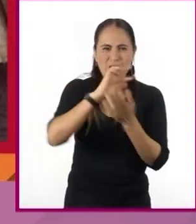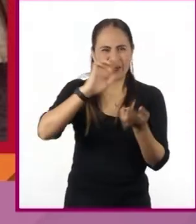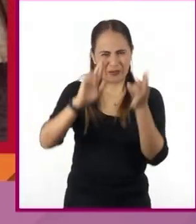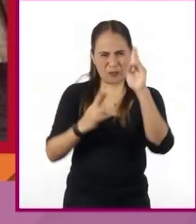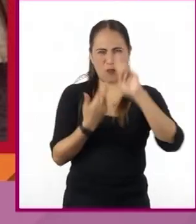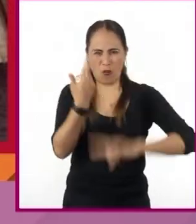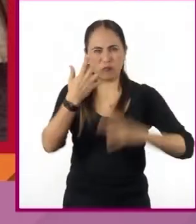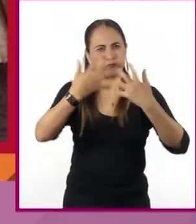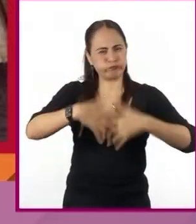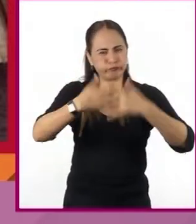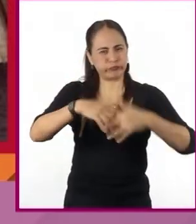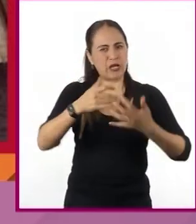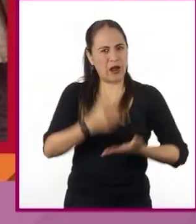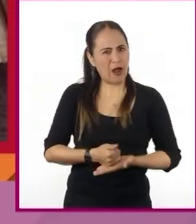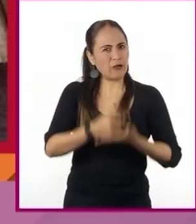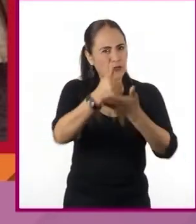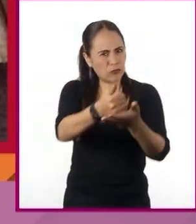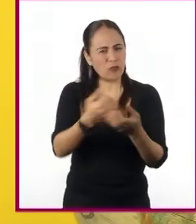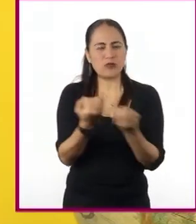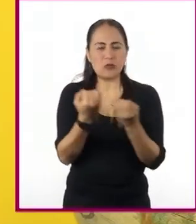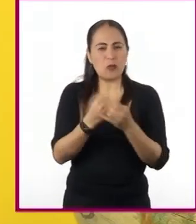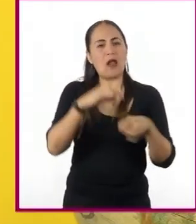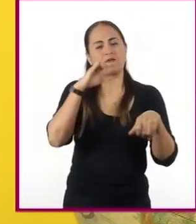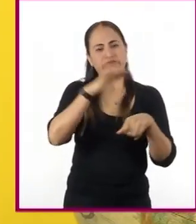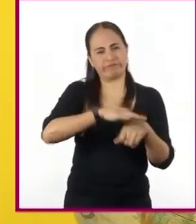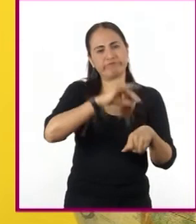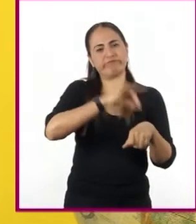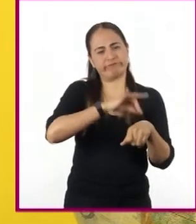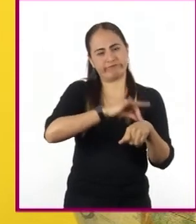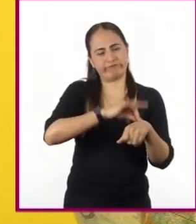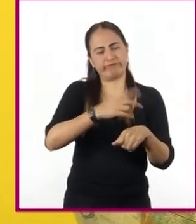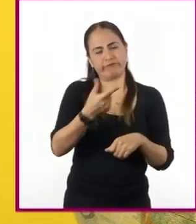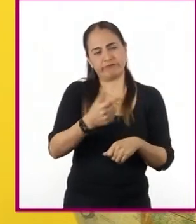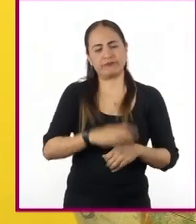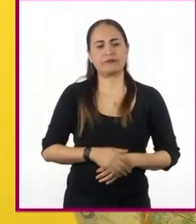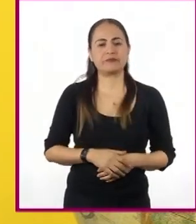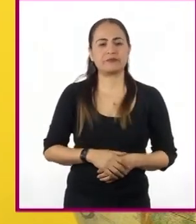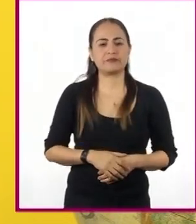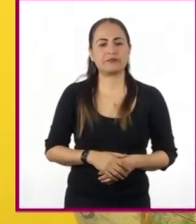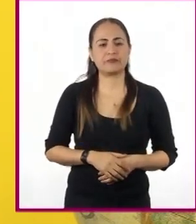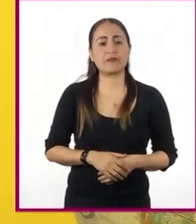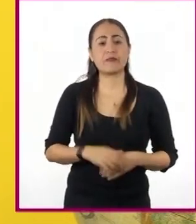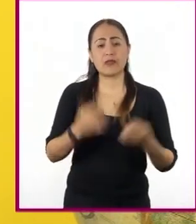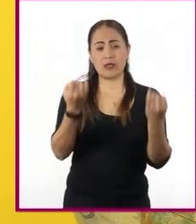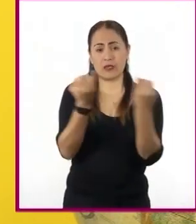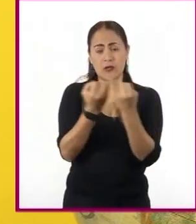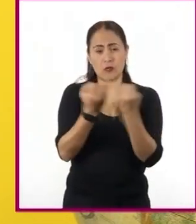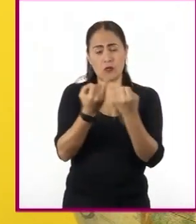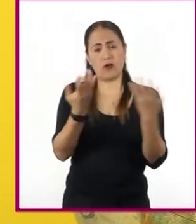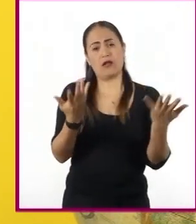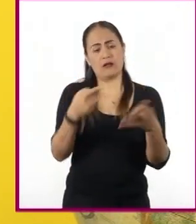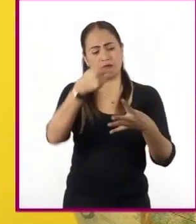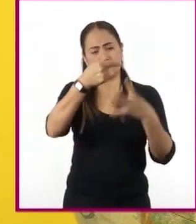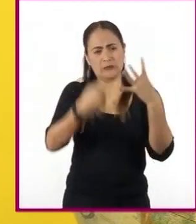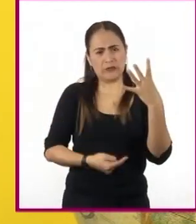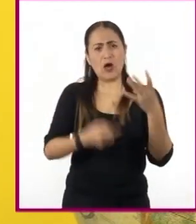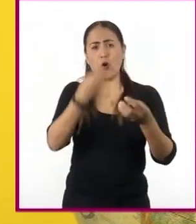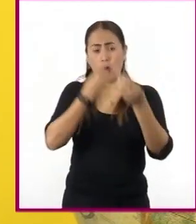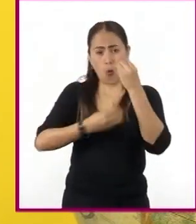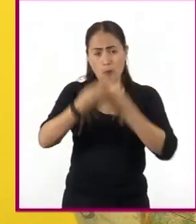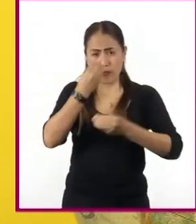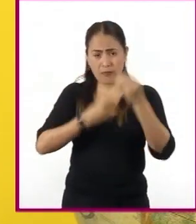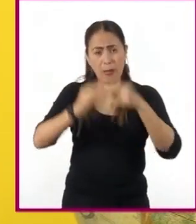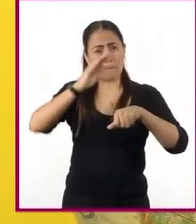industrial también se vieron reflejados en la medicina. Otro elemento muy importante que es la mayor disponibilidad de